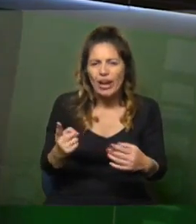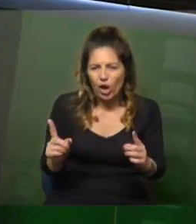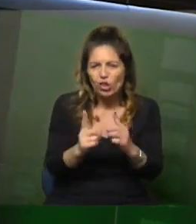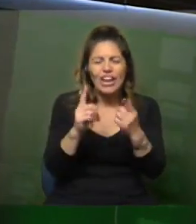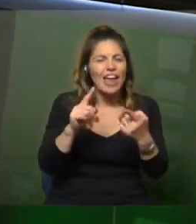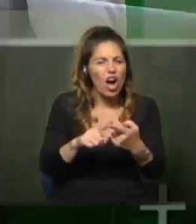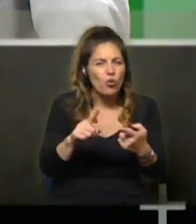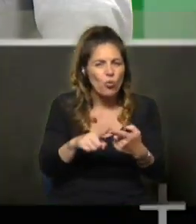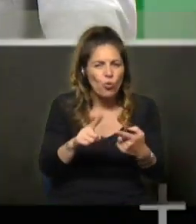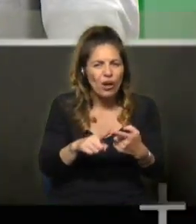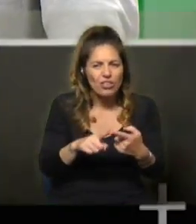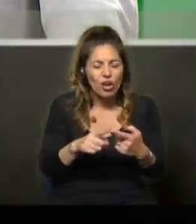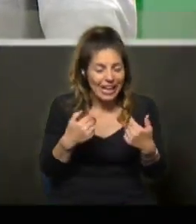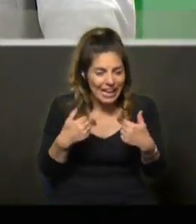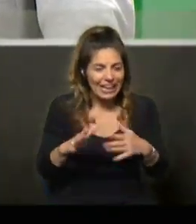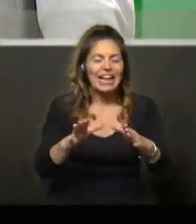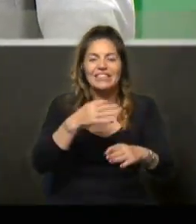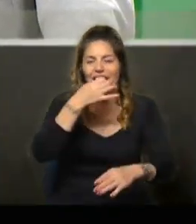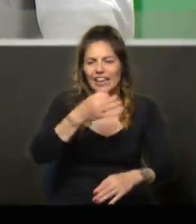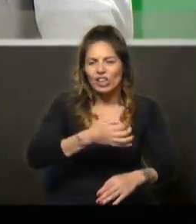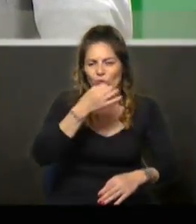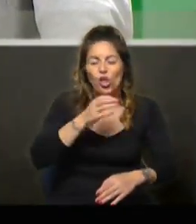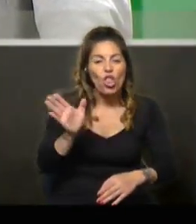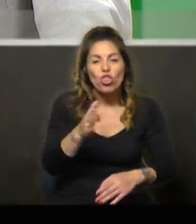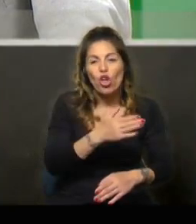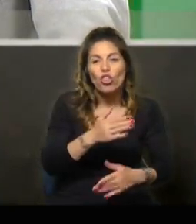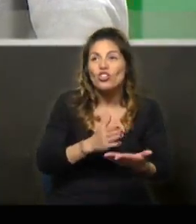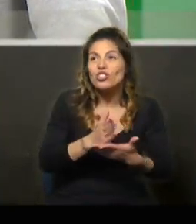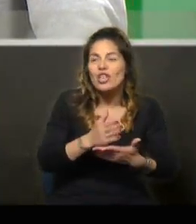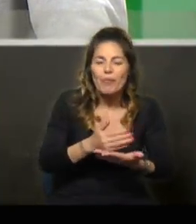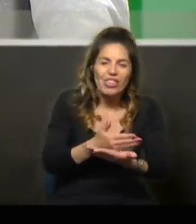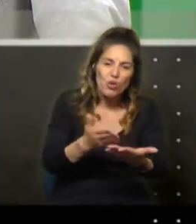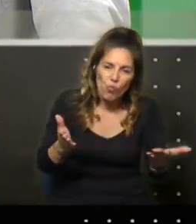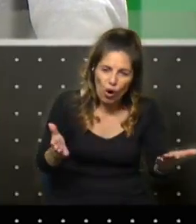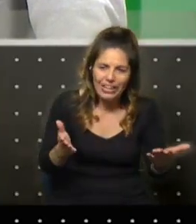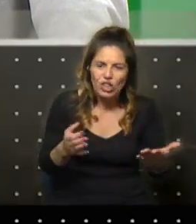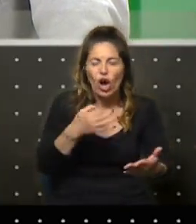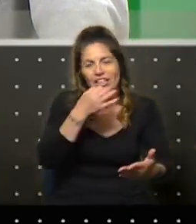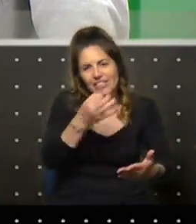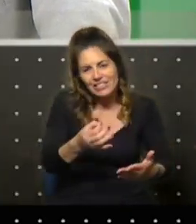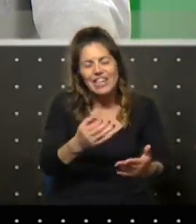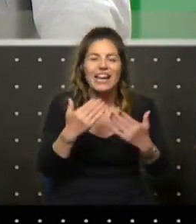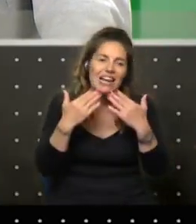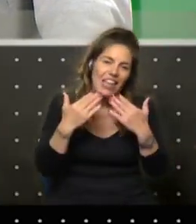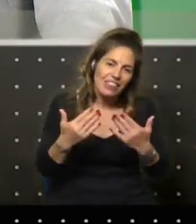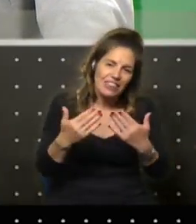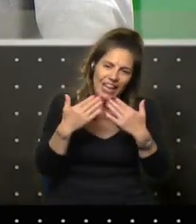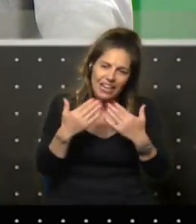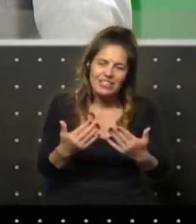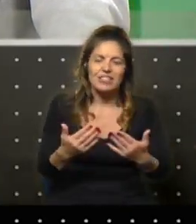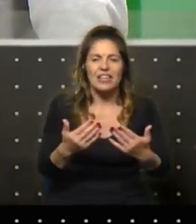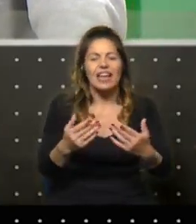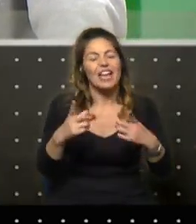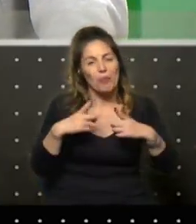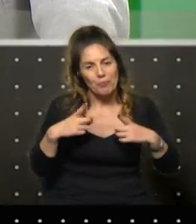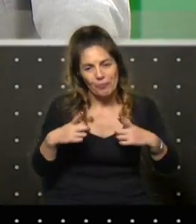acuerdos Y que le arranque el discurso en donde todo el mundo siempre está dispuesto a decir que agradece que que